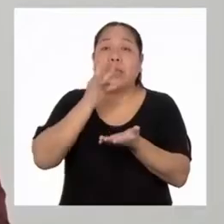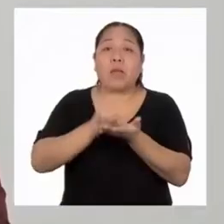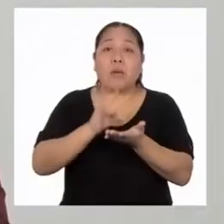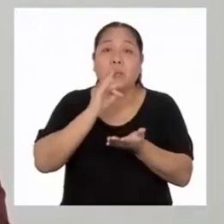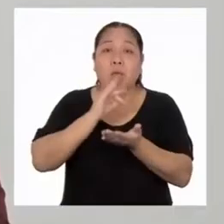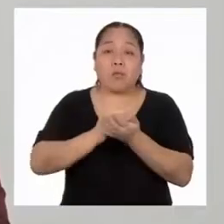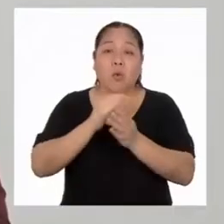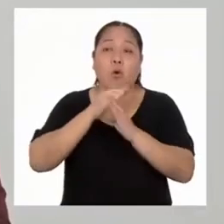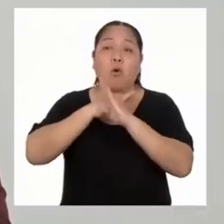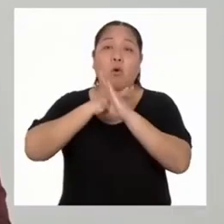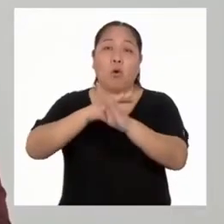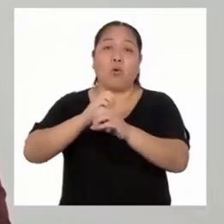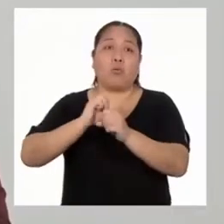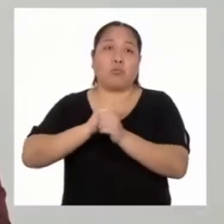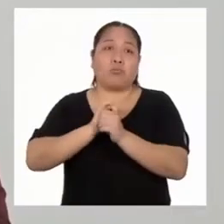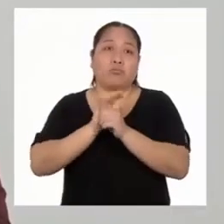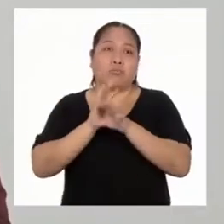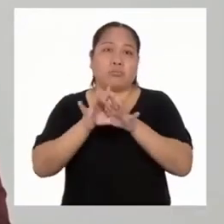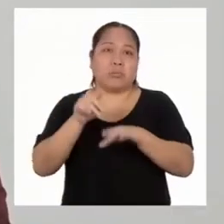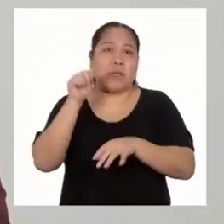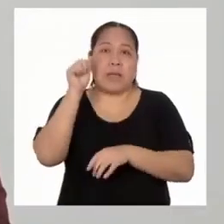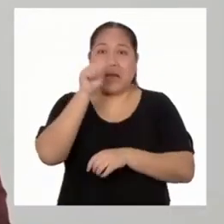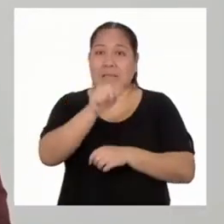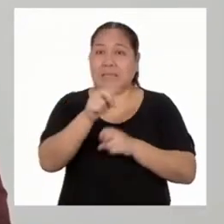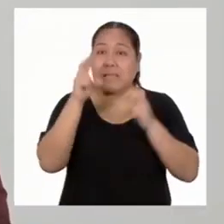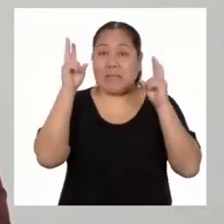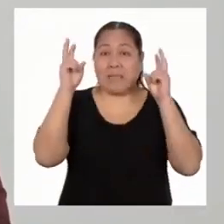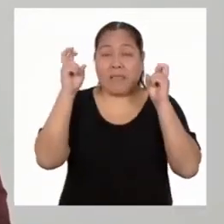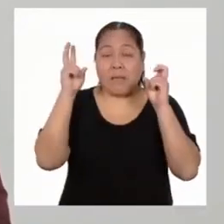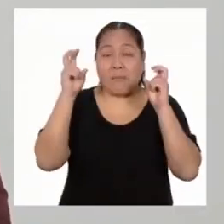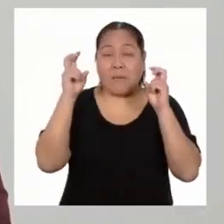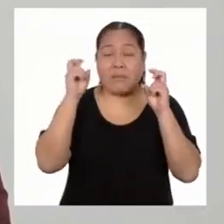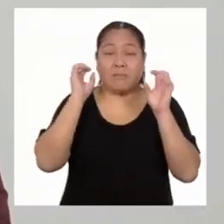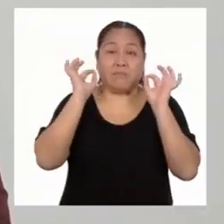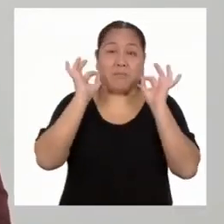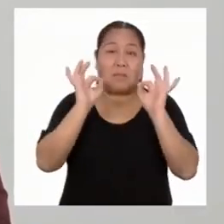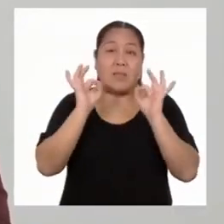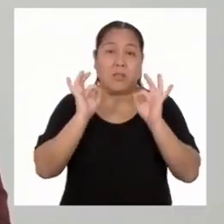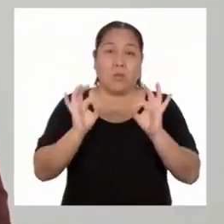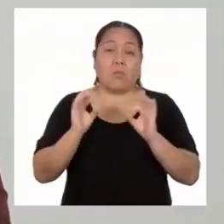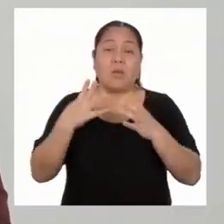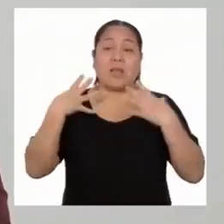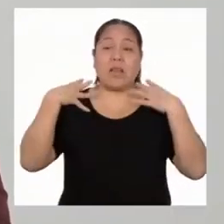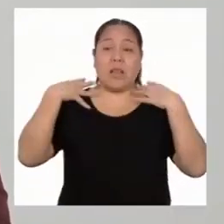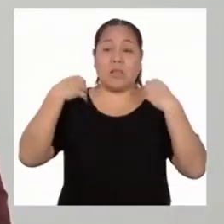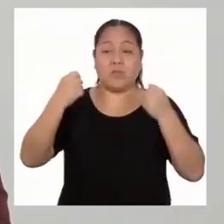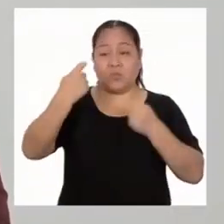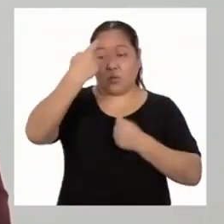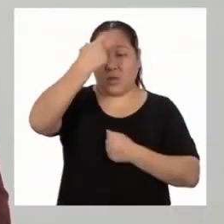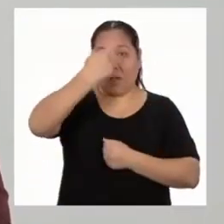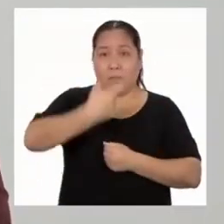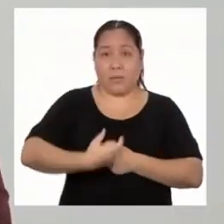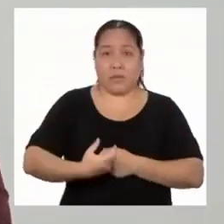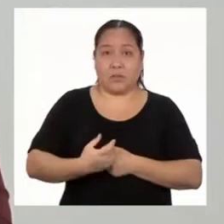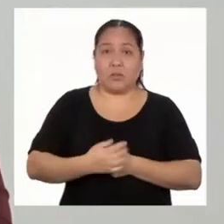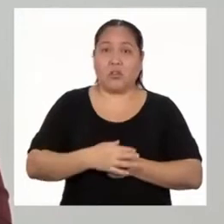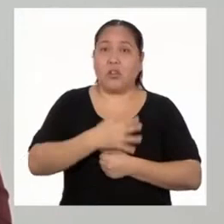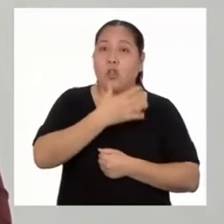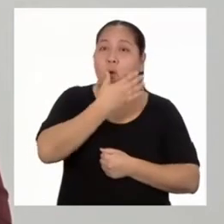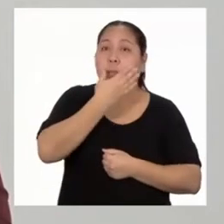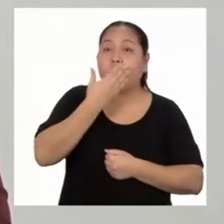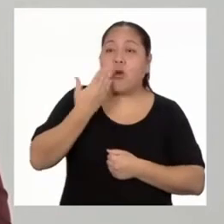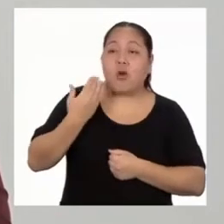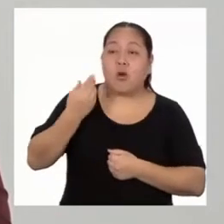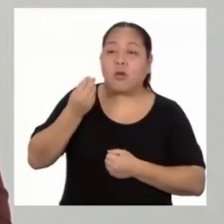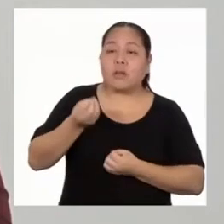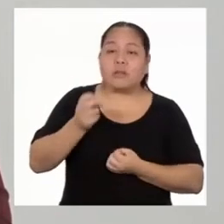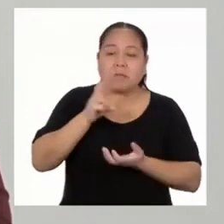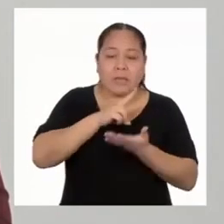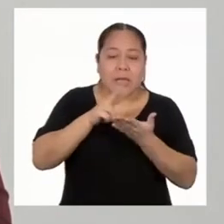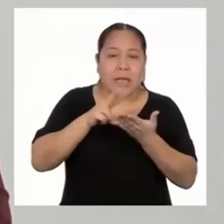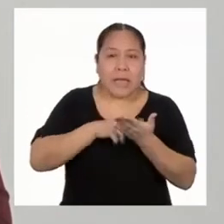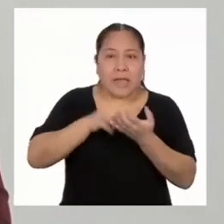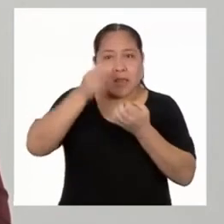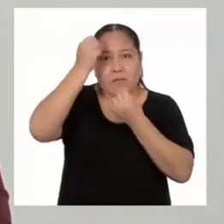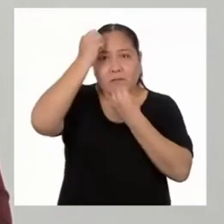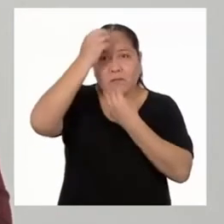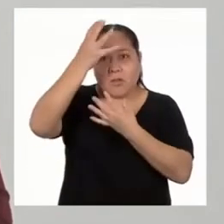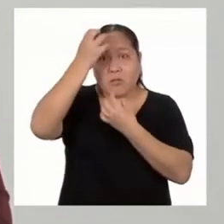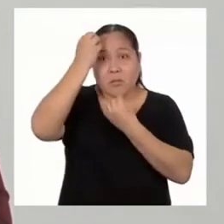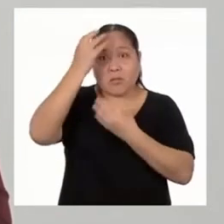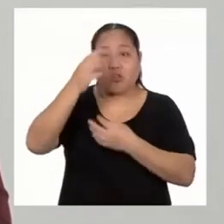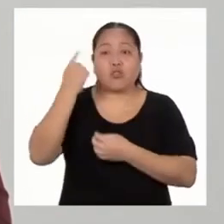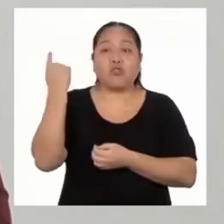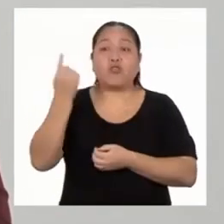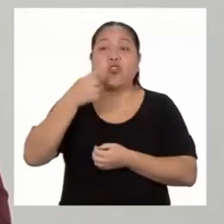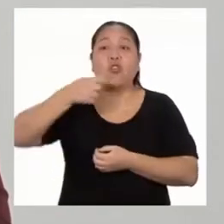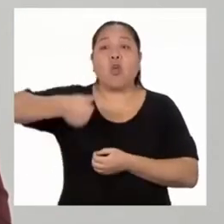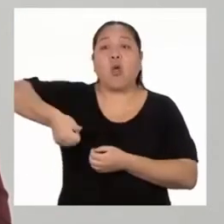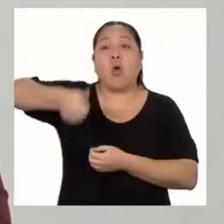COVID-19. Ese caso es delicado, ya que entra a tallar la salud de las personas. Lo mejor es leer información que provenga solo de